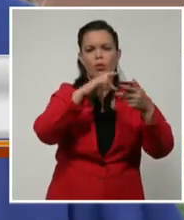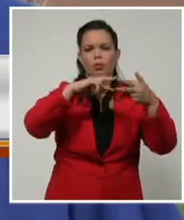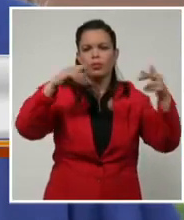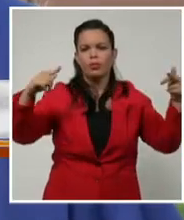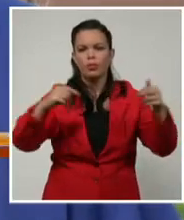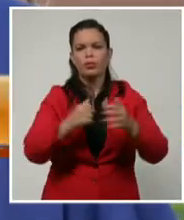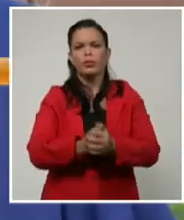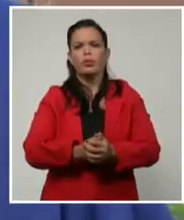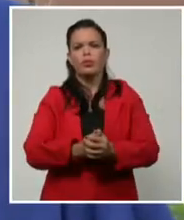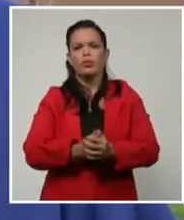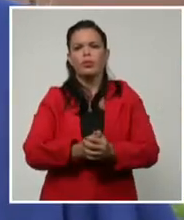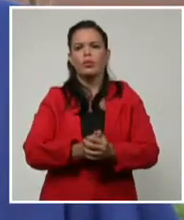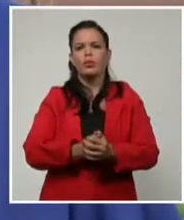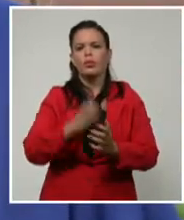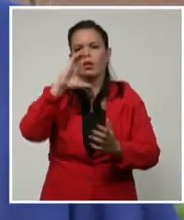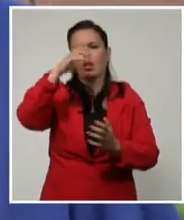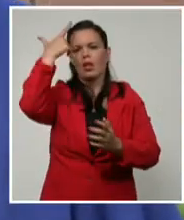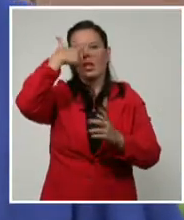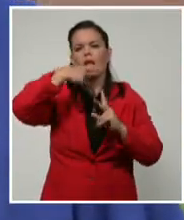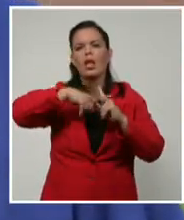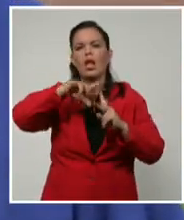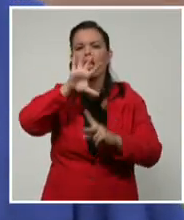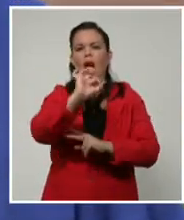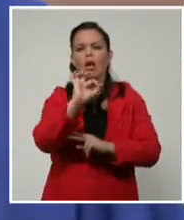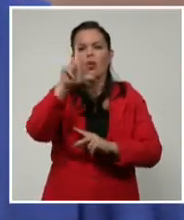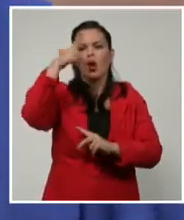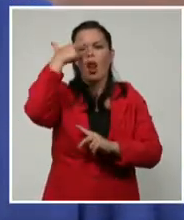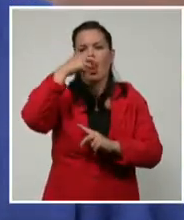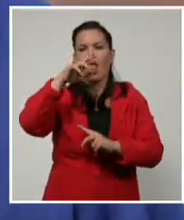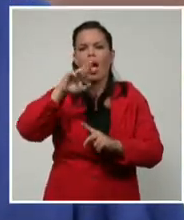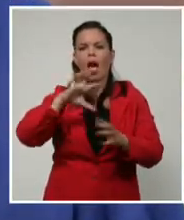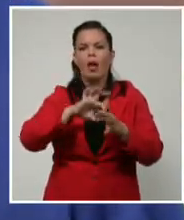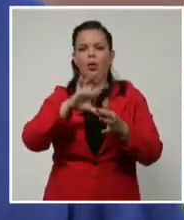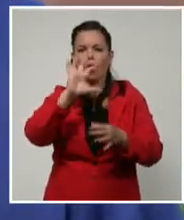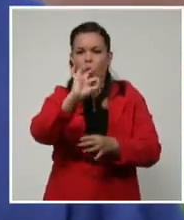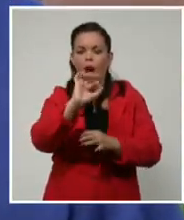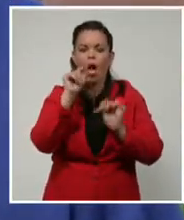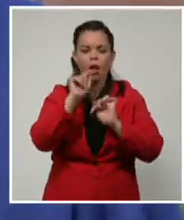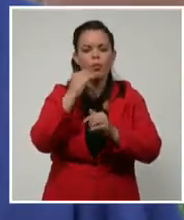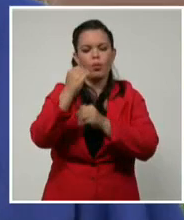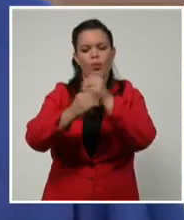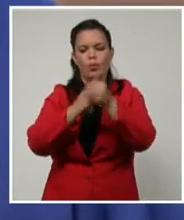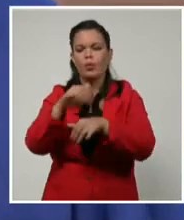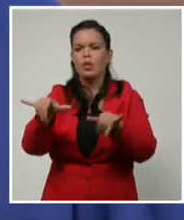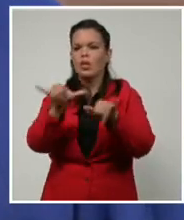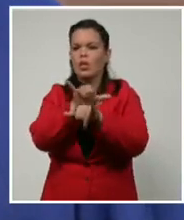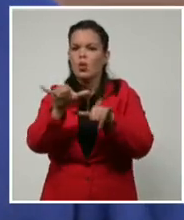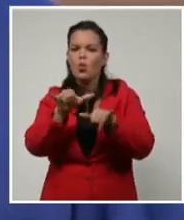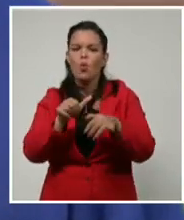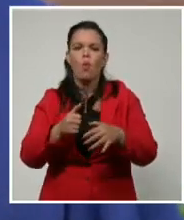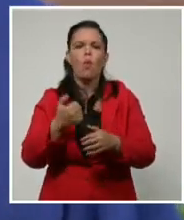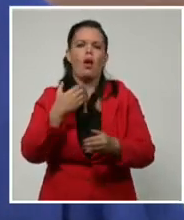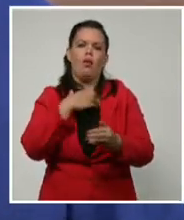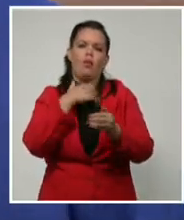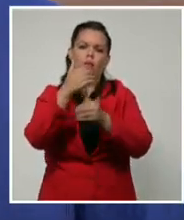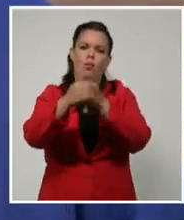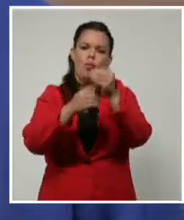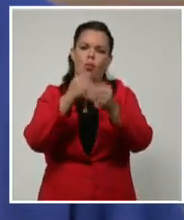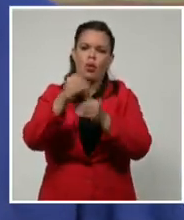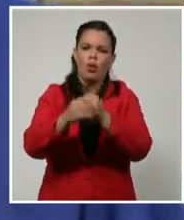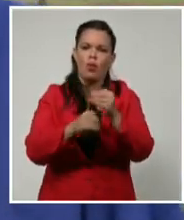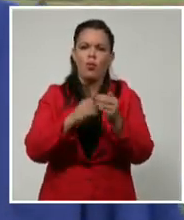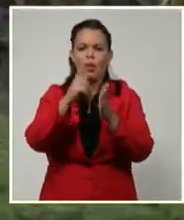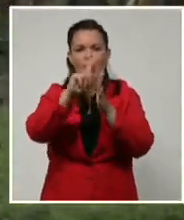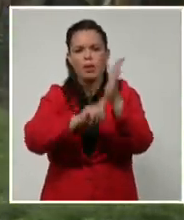ya se restablecieron y se trabaja intensamente en los otros circuitos para que esos cincuenta bancos con los 97 clientes queden